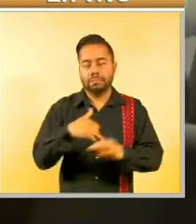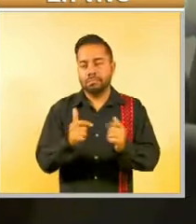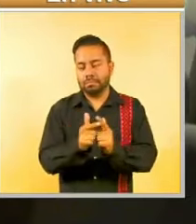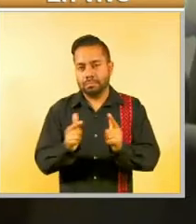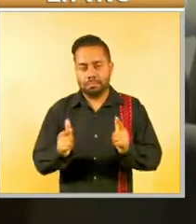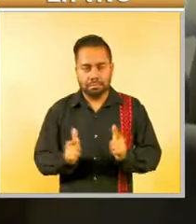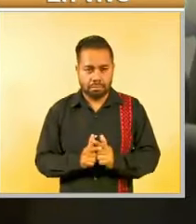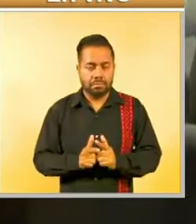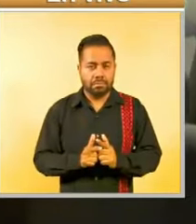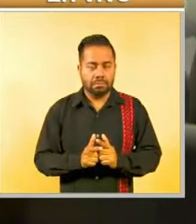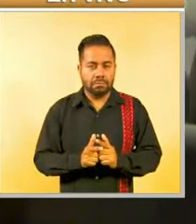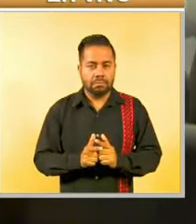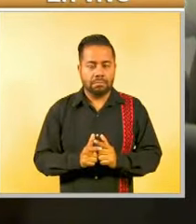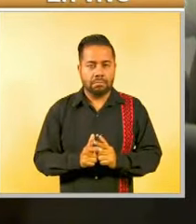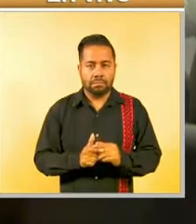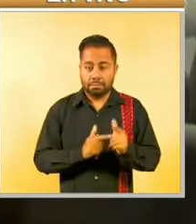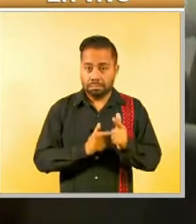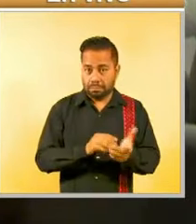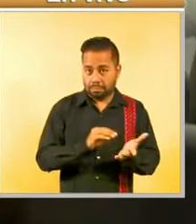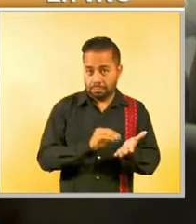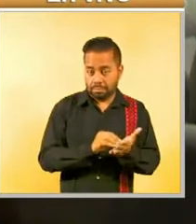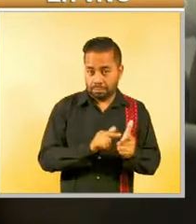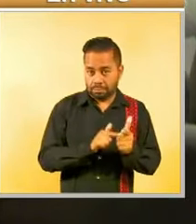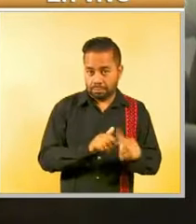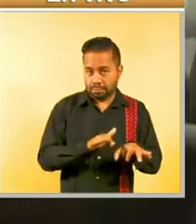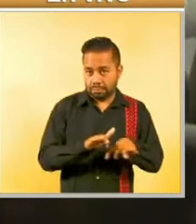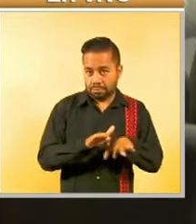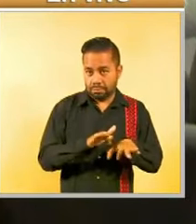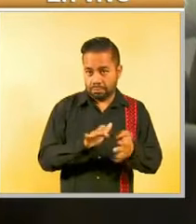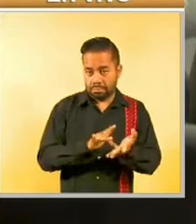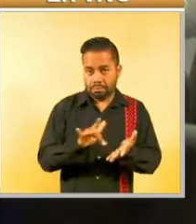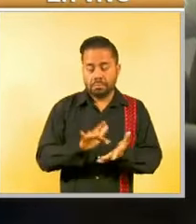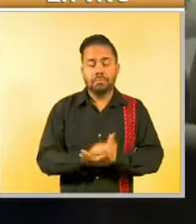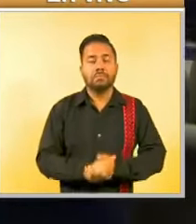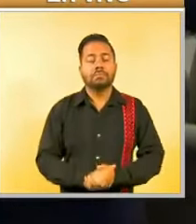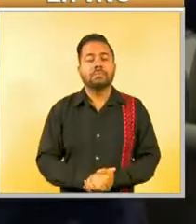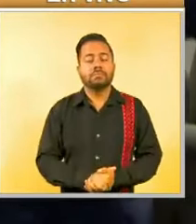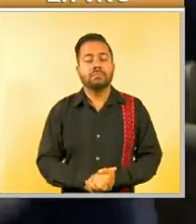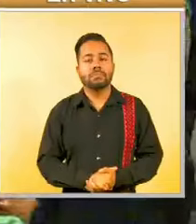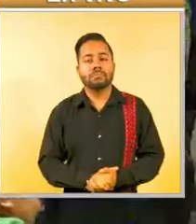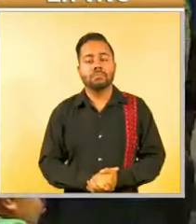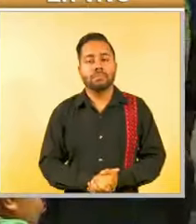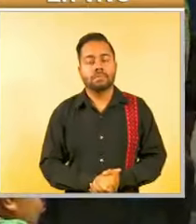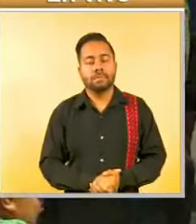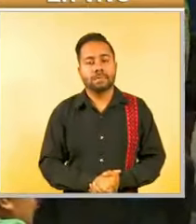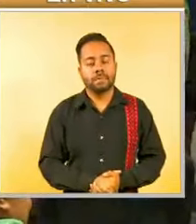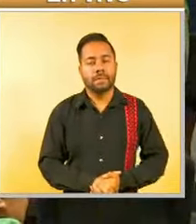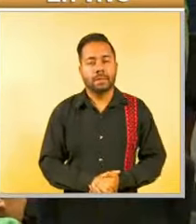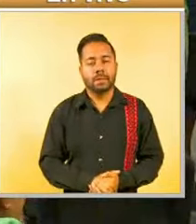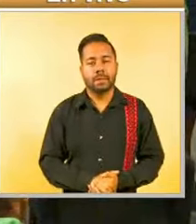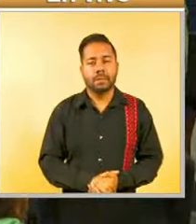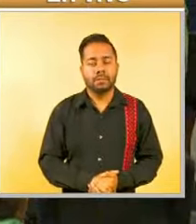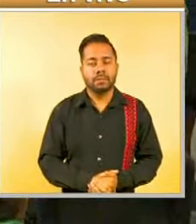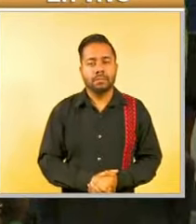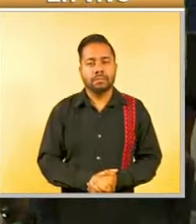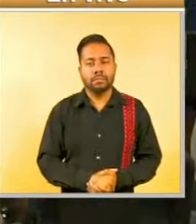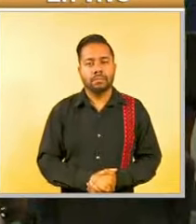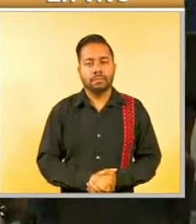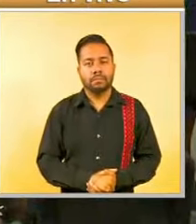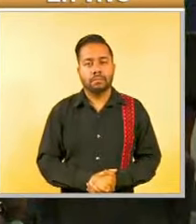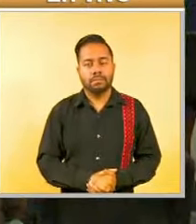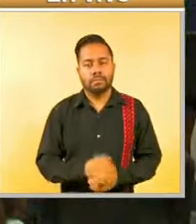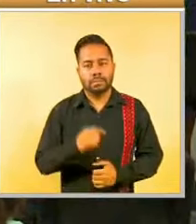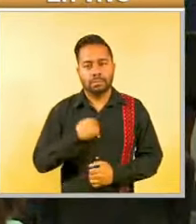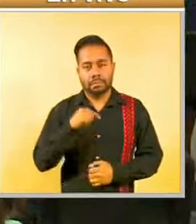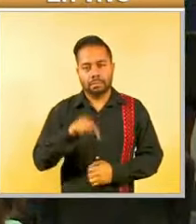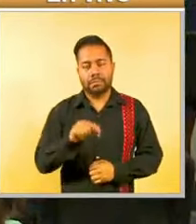grupos que si Siguen trabajando gracias bien vamos a vamos a hac también aquí un un poco